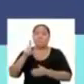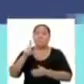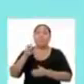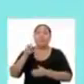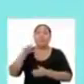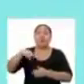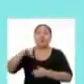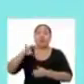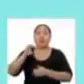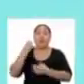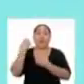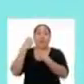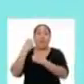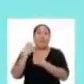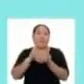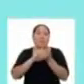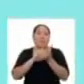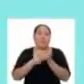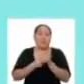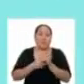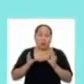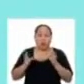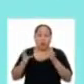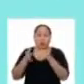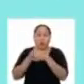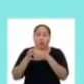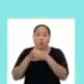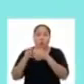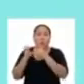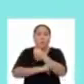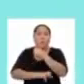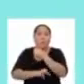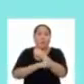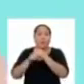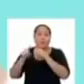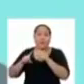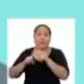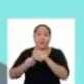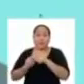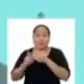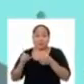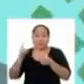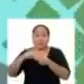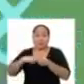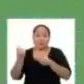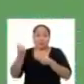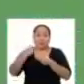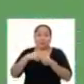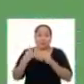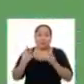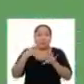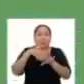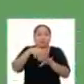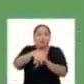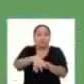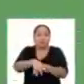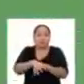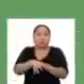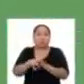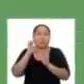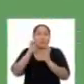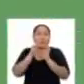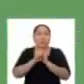económico? Facilito. Son un conjunto de países que inician procesos de integración. Por ejemplo, tenemos a la